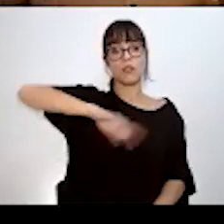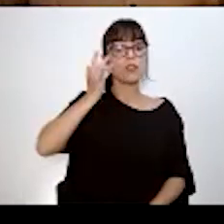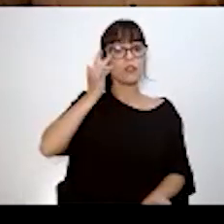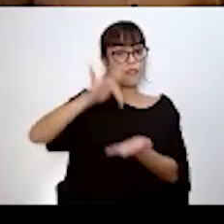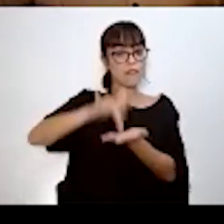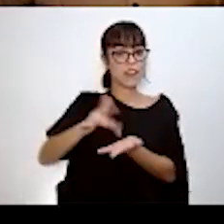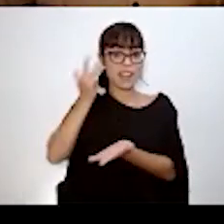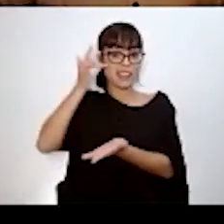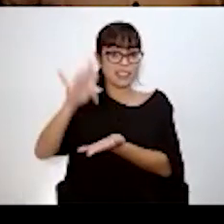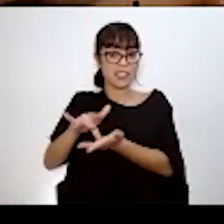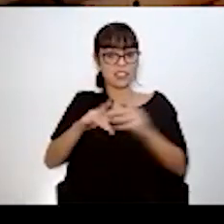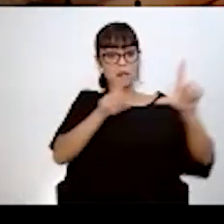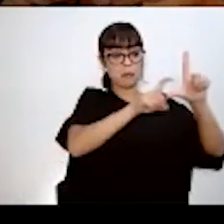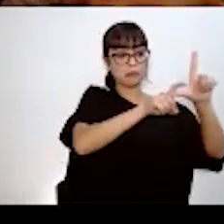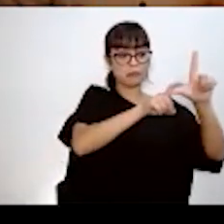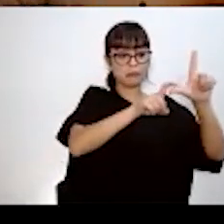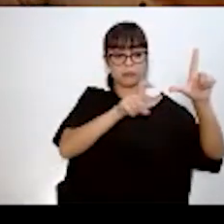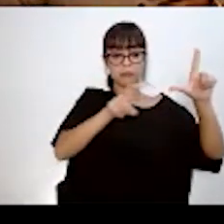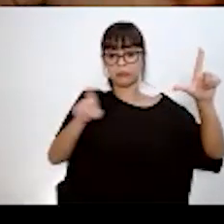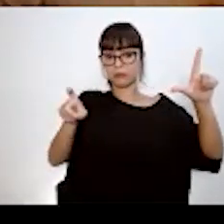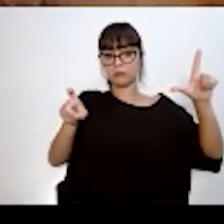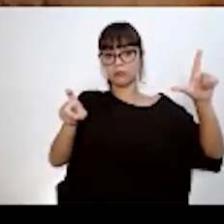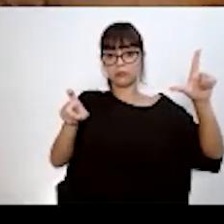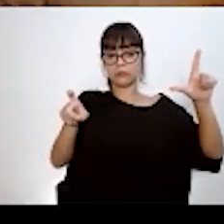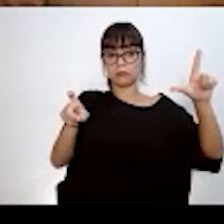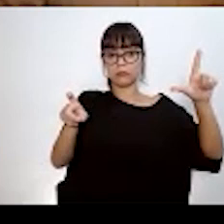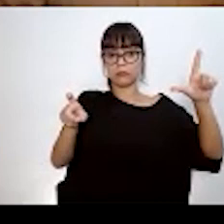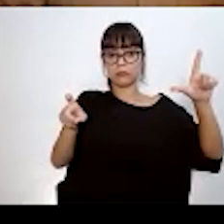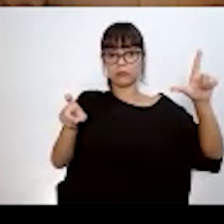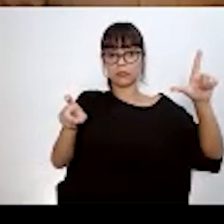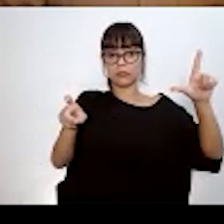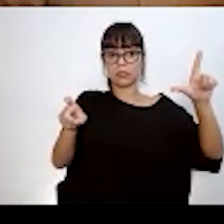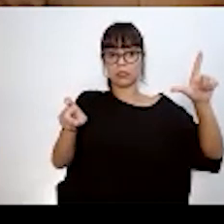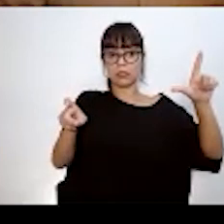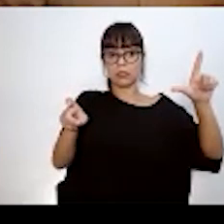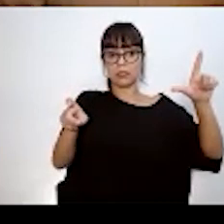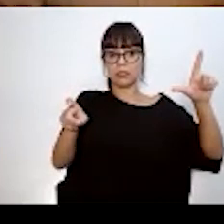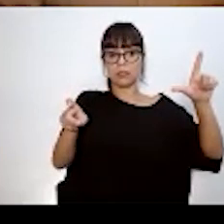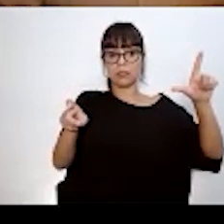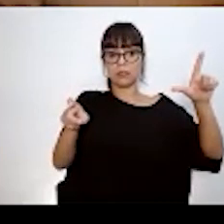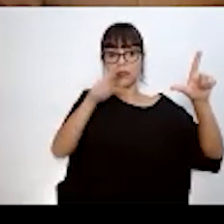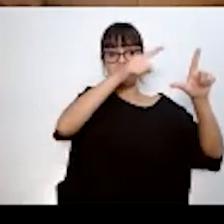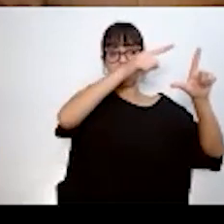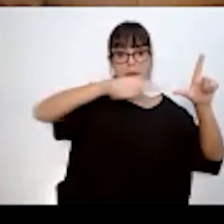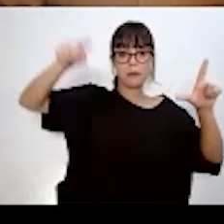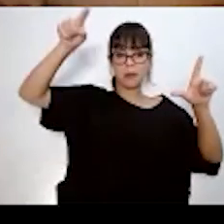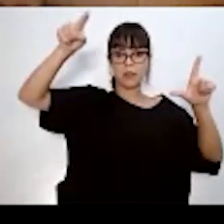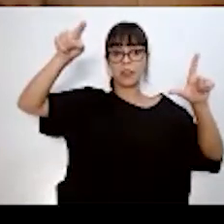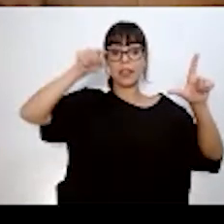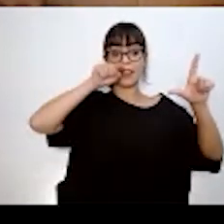de toda la secuencia dentro de un crecimiento, en este caso, exponencial, como les decía. Este sería un crecimiento continuo